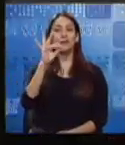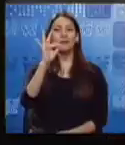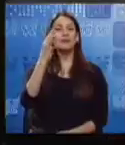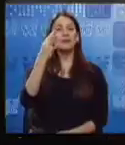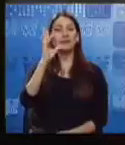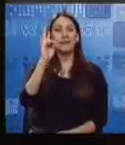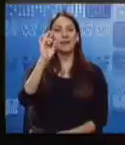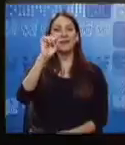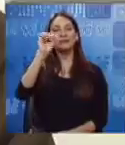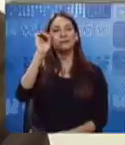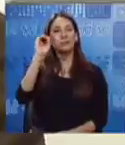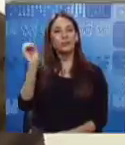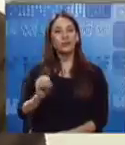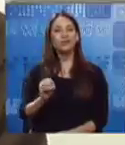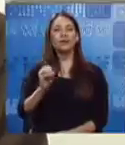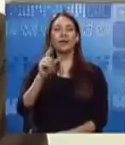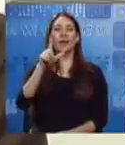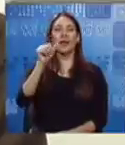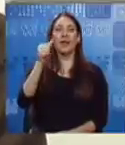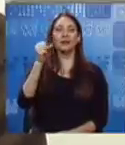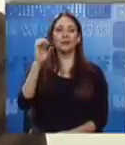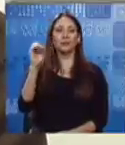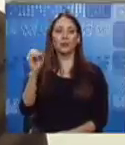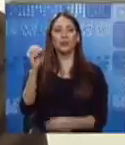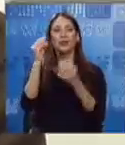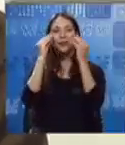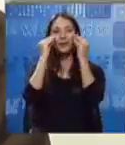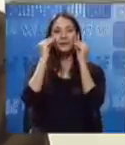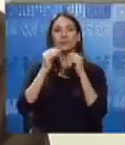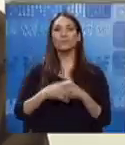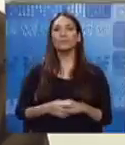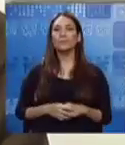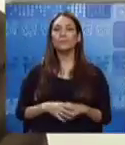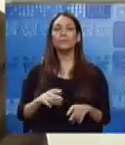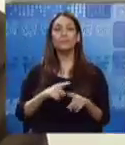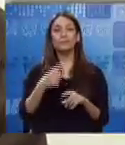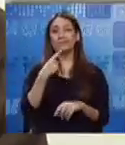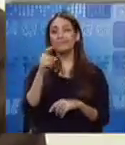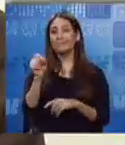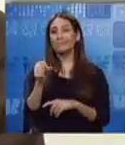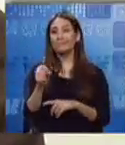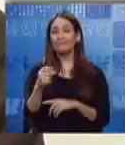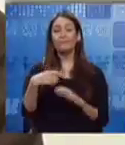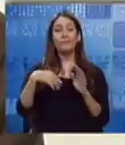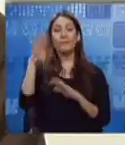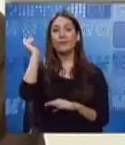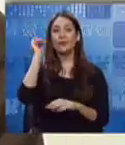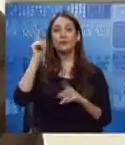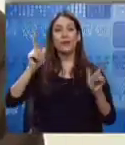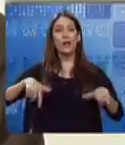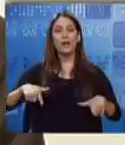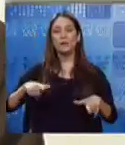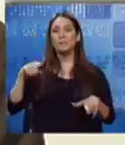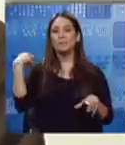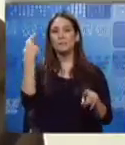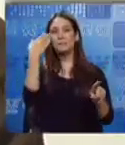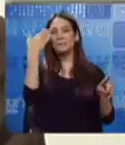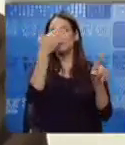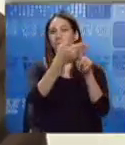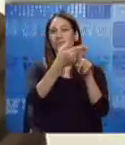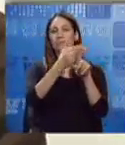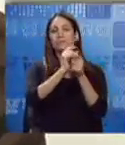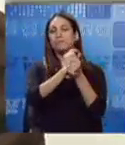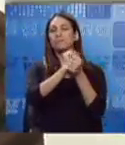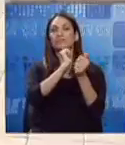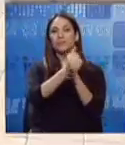17% Guillermo Lasso. En opinión de la gente, está que Lenín Moreno es uno de los candidatos firmes para una primera vuelta o